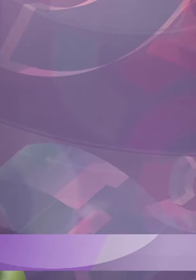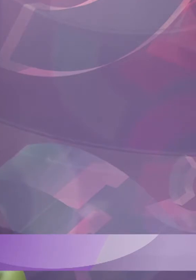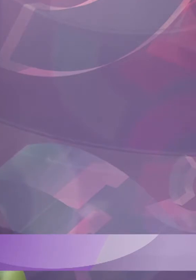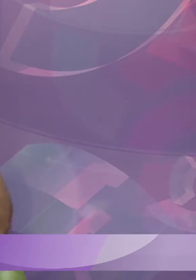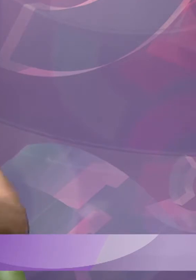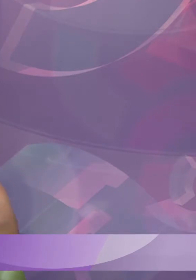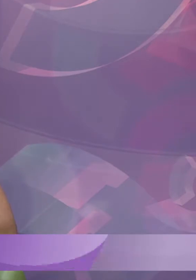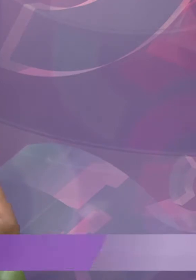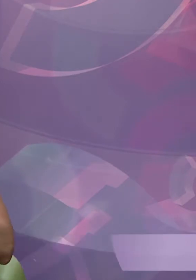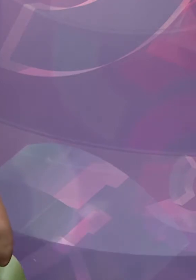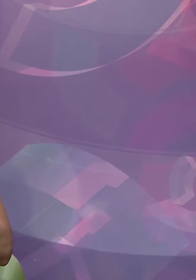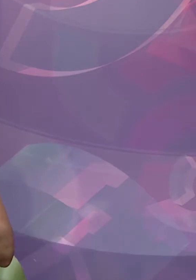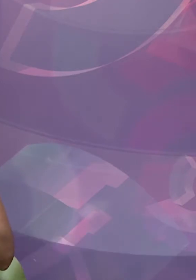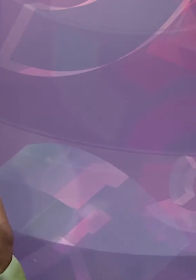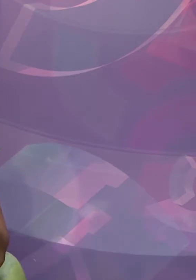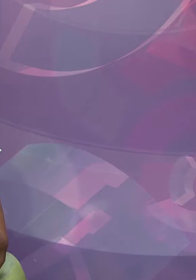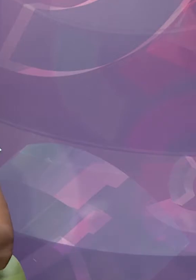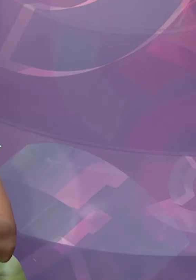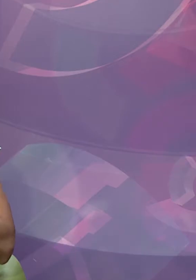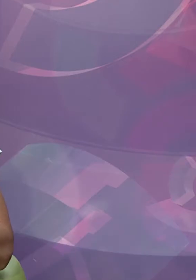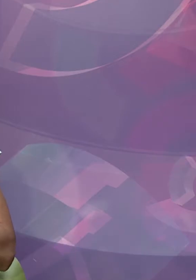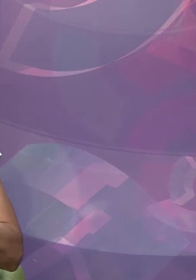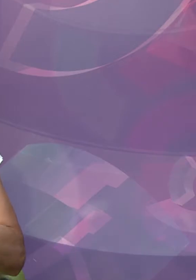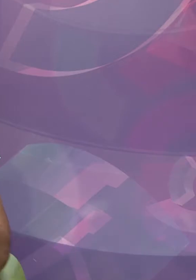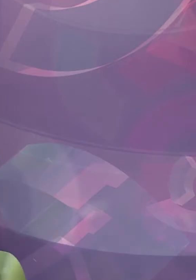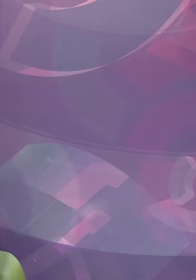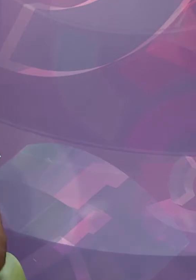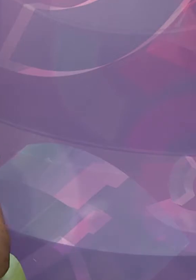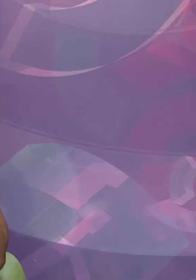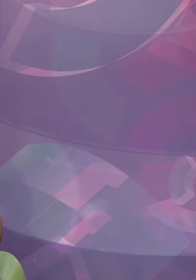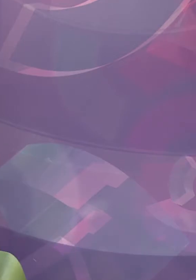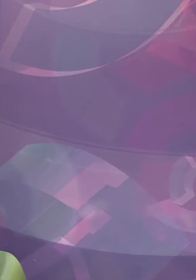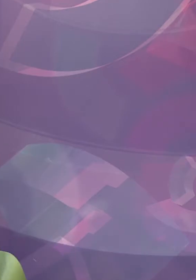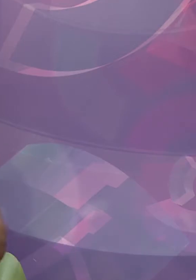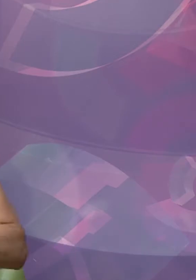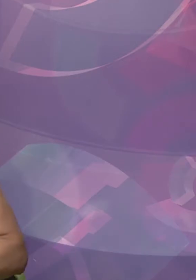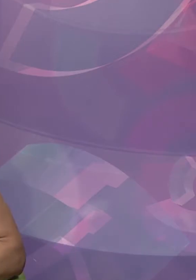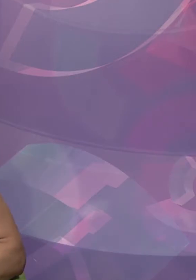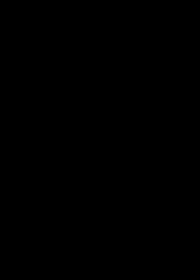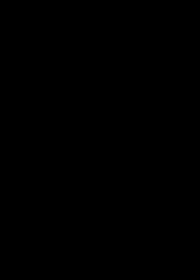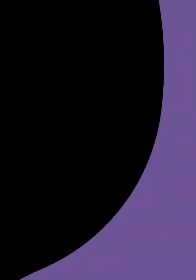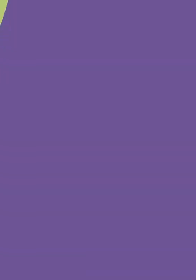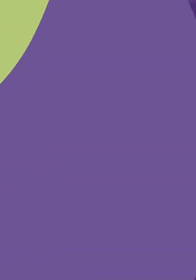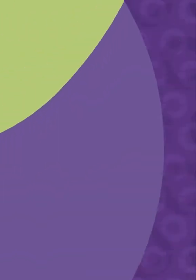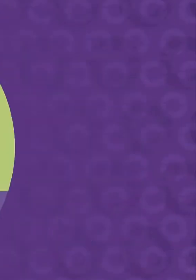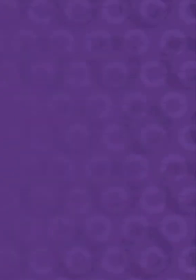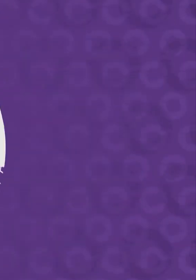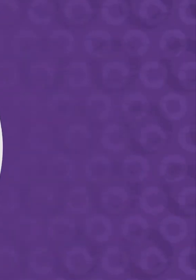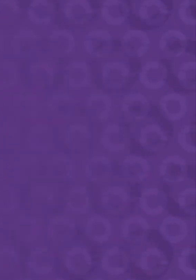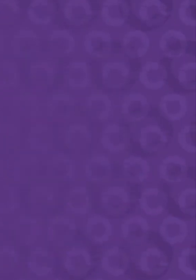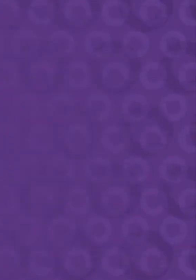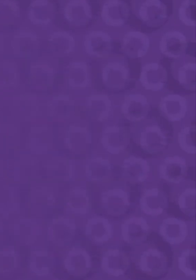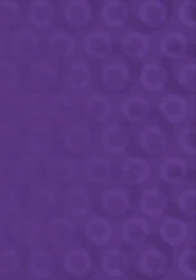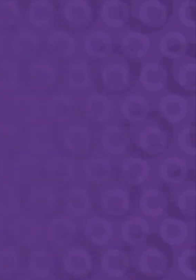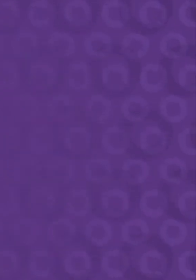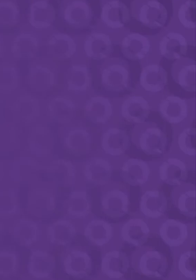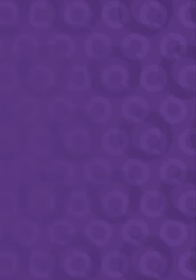contenidos apuntados a la inclusión. Vamos a una pausa y pronto estaremos de regreso.